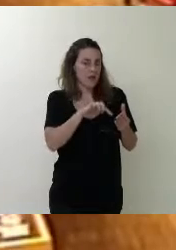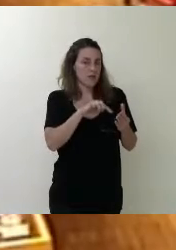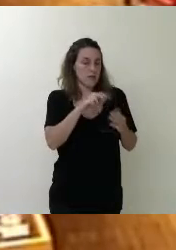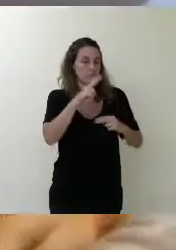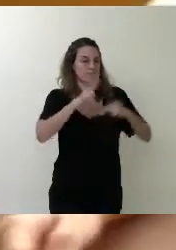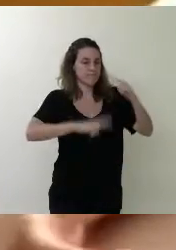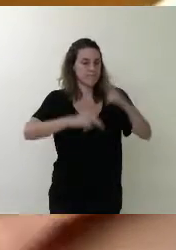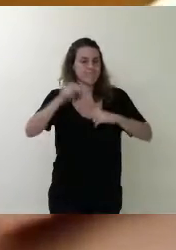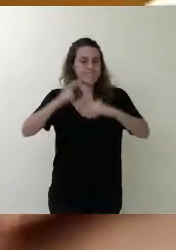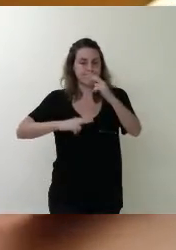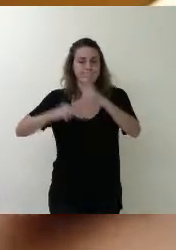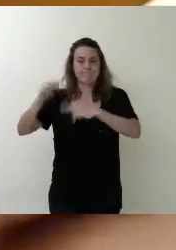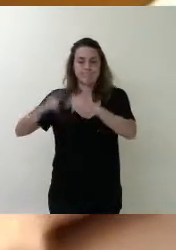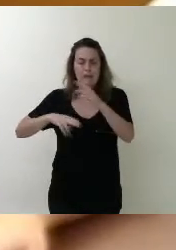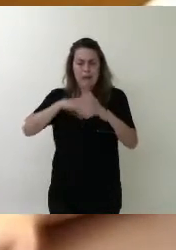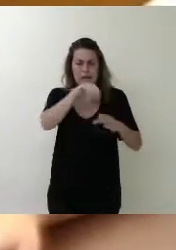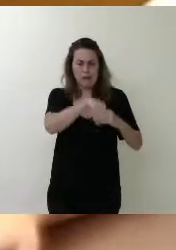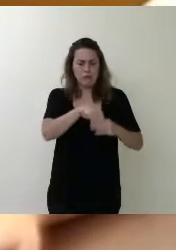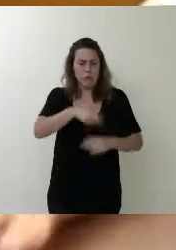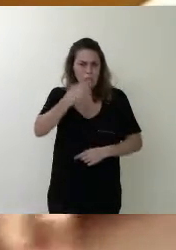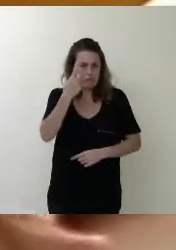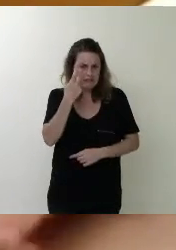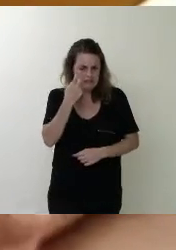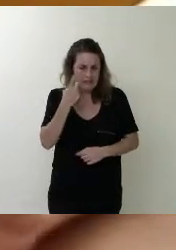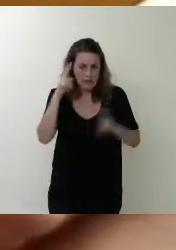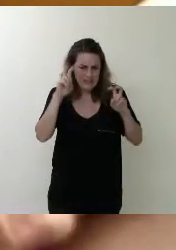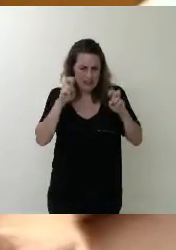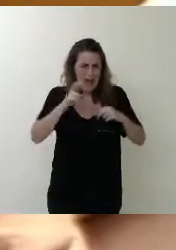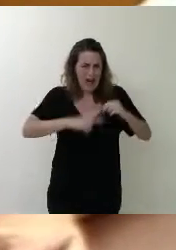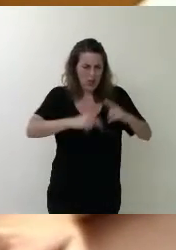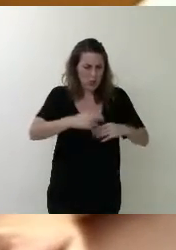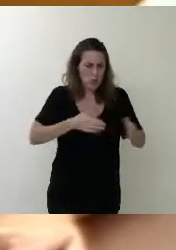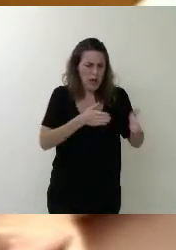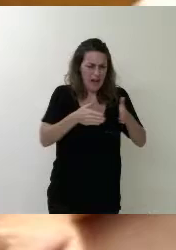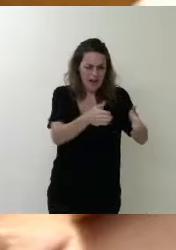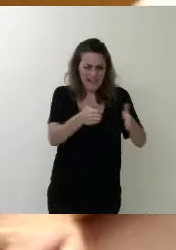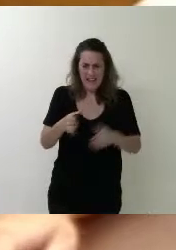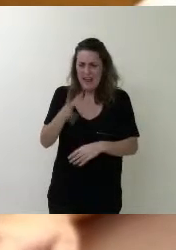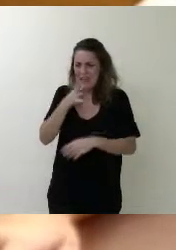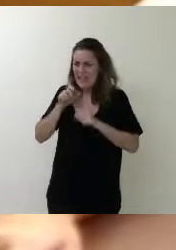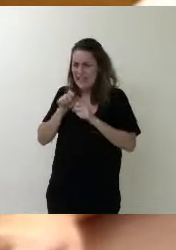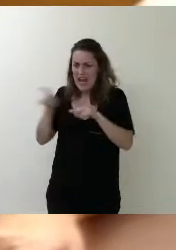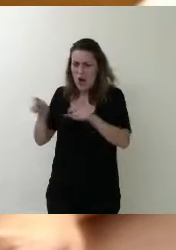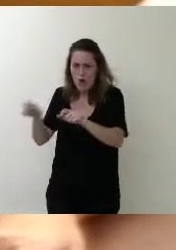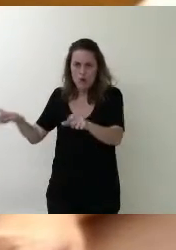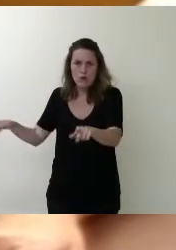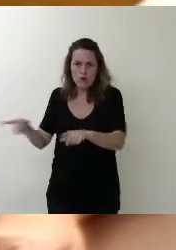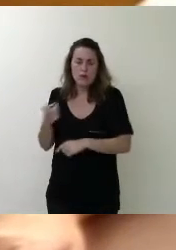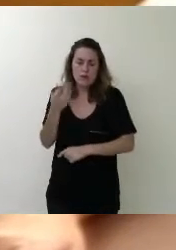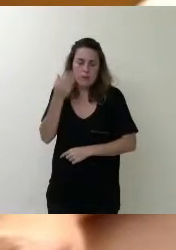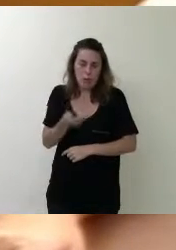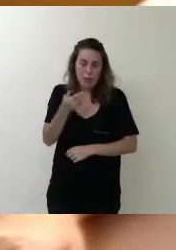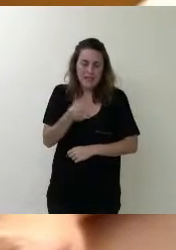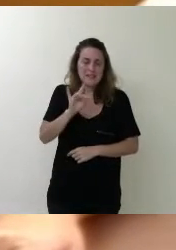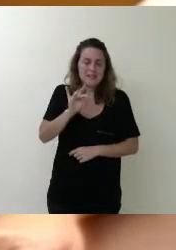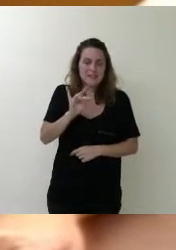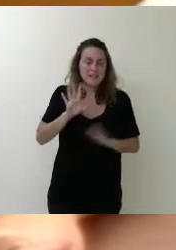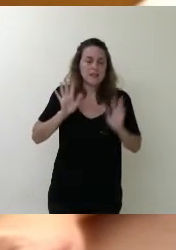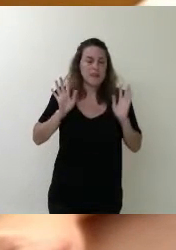necesarias para la isla en temas de infraestructuras de carreteras, obras de riego, etcétera, o para la gestión de residuos también,